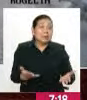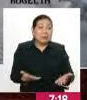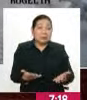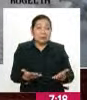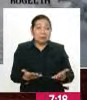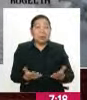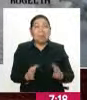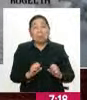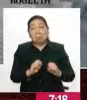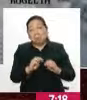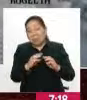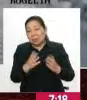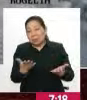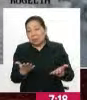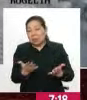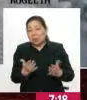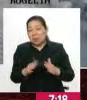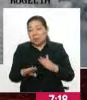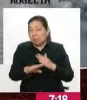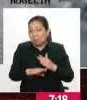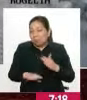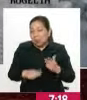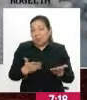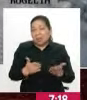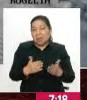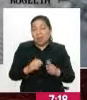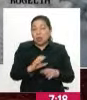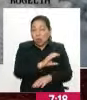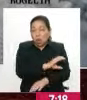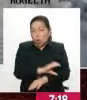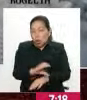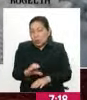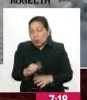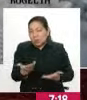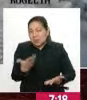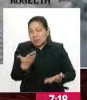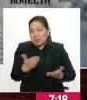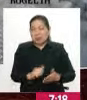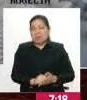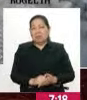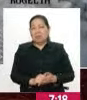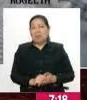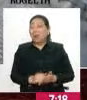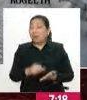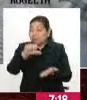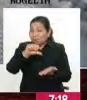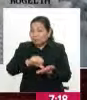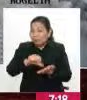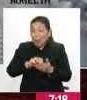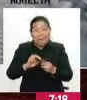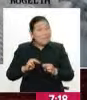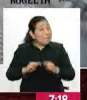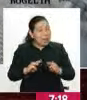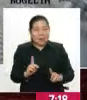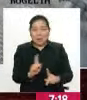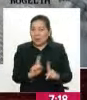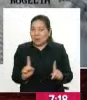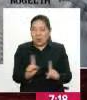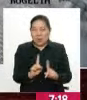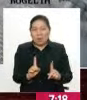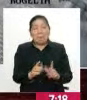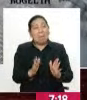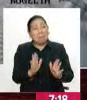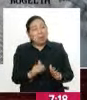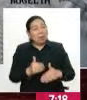ocurrido, podríamos decir, básicamente debajo de la zona costera. Es decir, no, el epicentro no está en el mar, no está en el mar. Donde probablemente